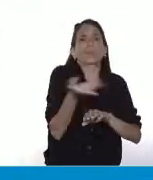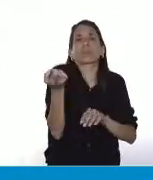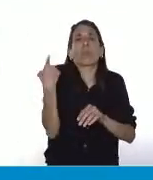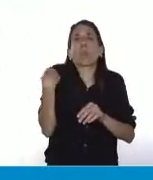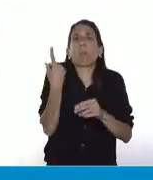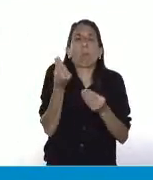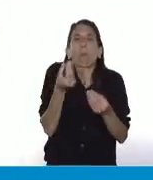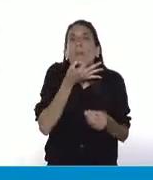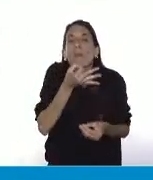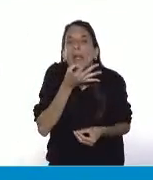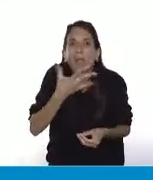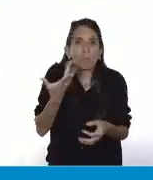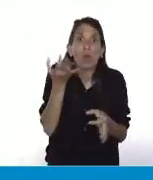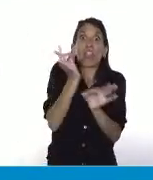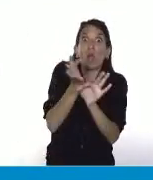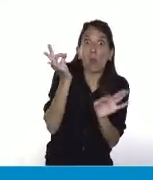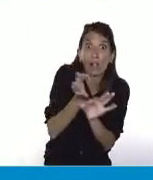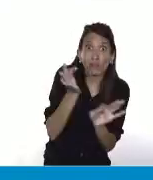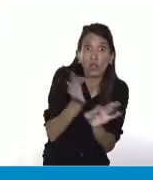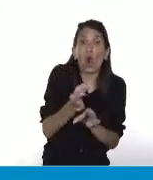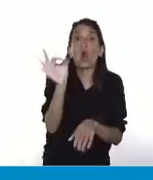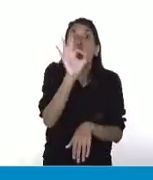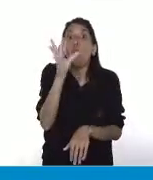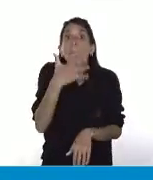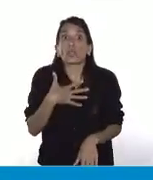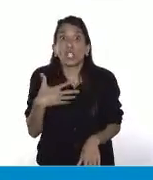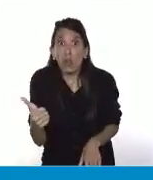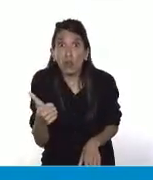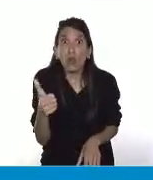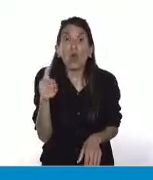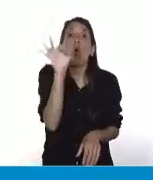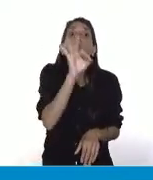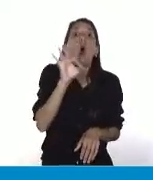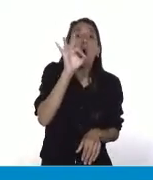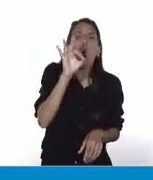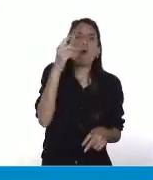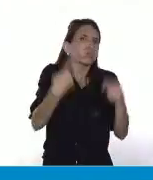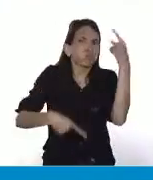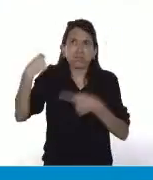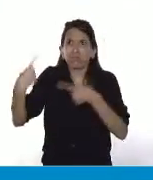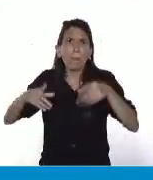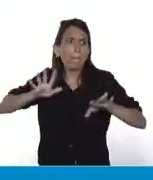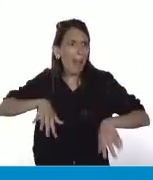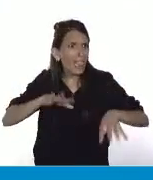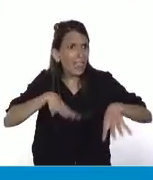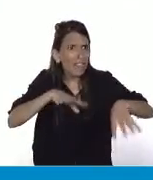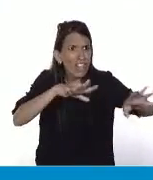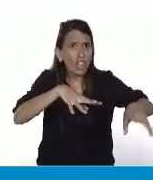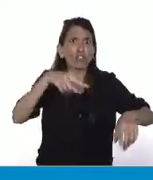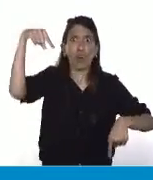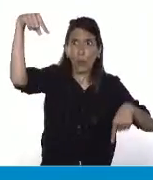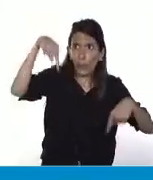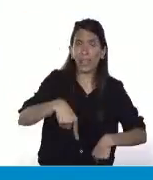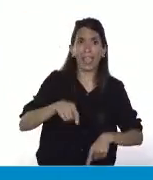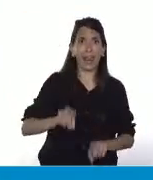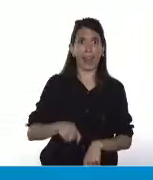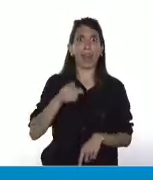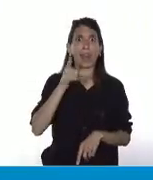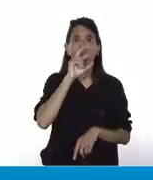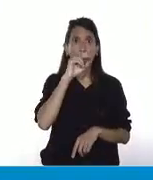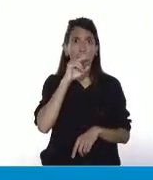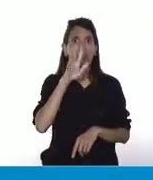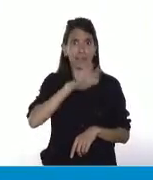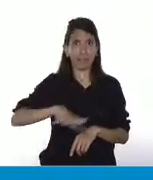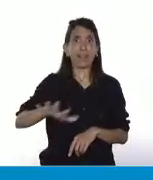por salud, o ya sea también por distintas manifestaciones que vemos en la ciudad y que es el intendente y